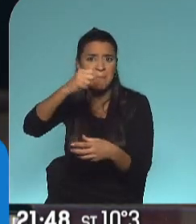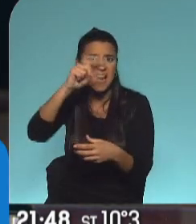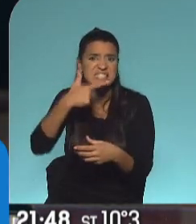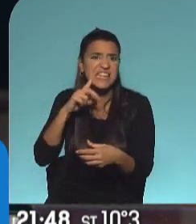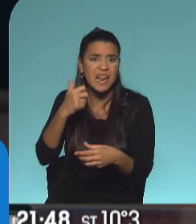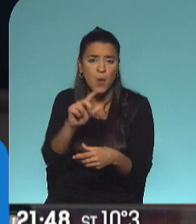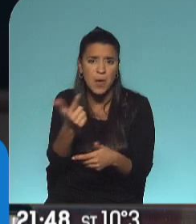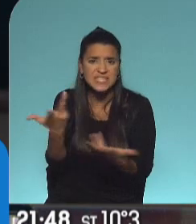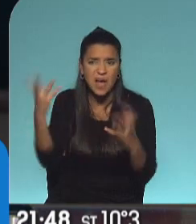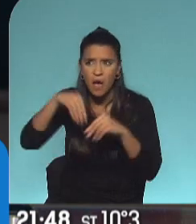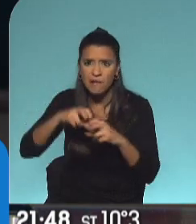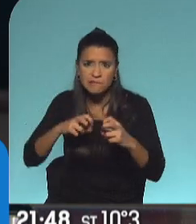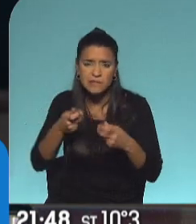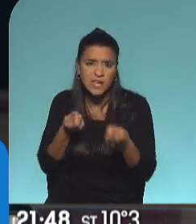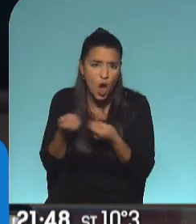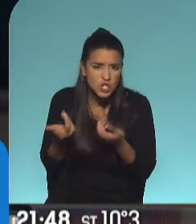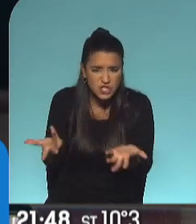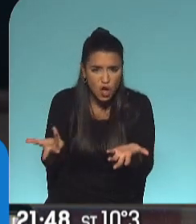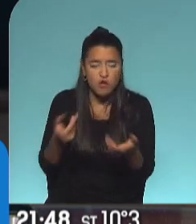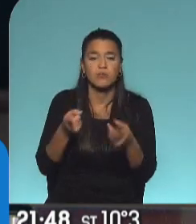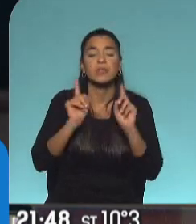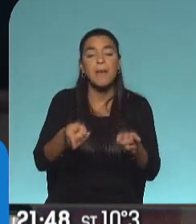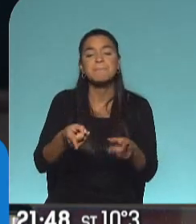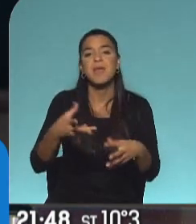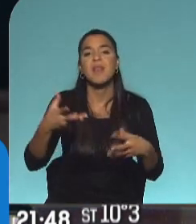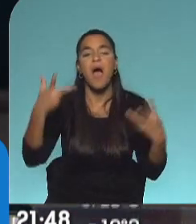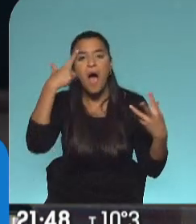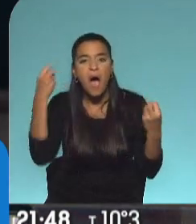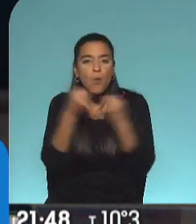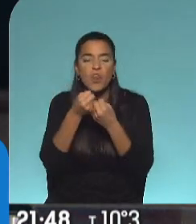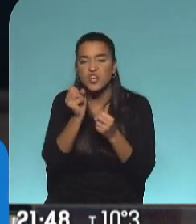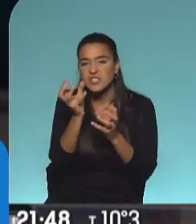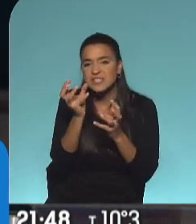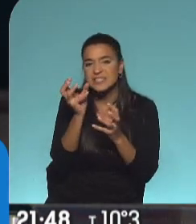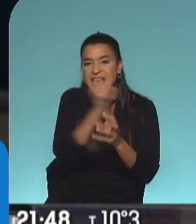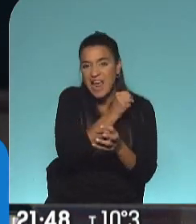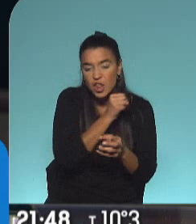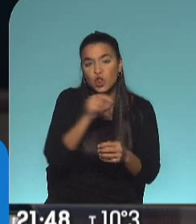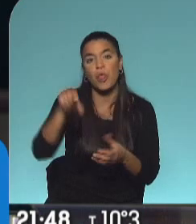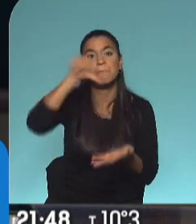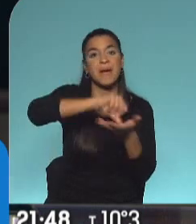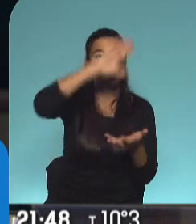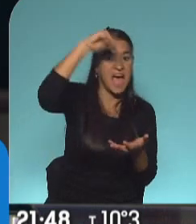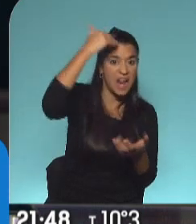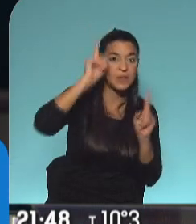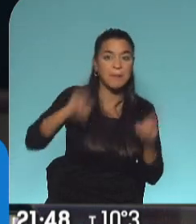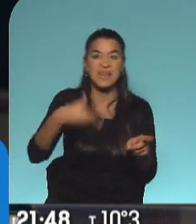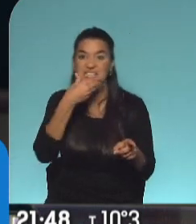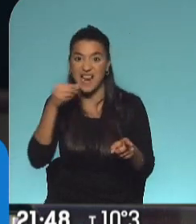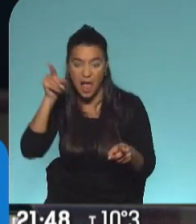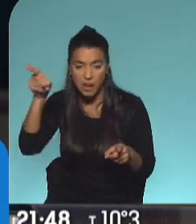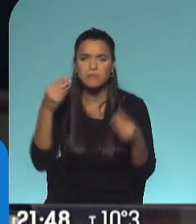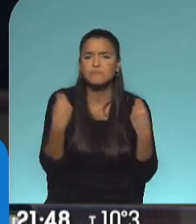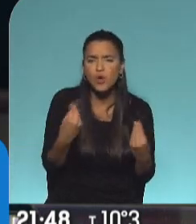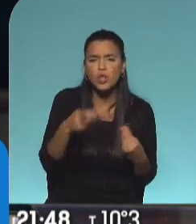mesa de negociación. También denuncia estos acuerdos secretos entre uno de los países árabes e Israel. ¿Y esto por qué?